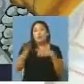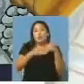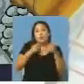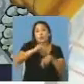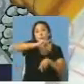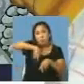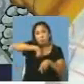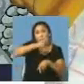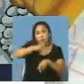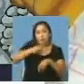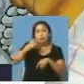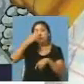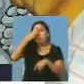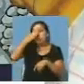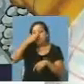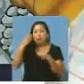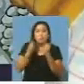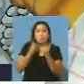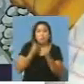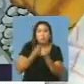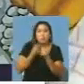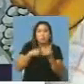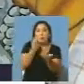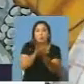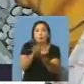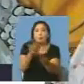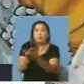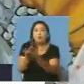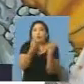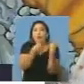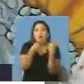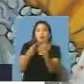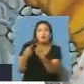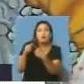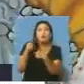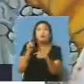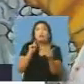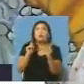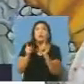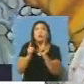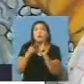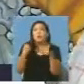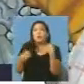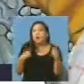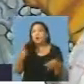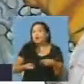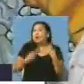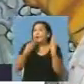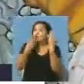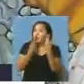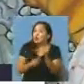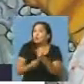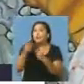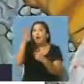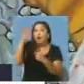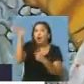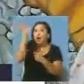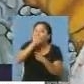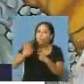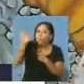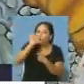fue extendiendo. Y en el medio muchos plantearon diferentes cosas de cuestiones de privilegio, debate,